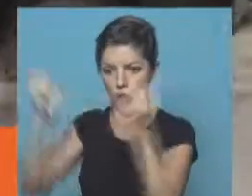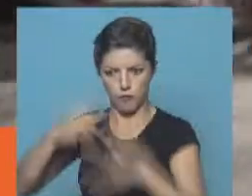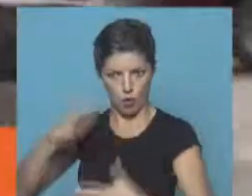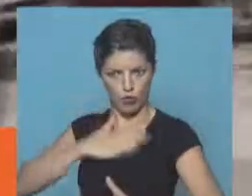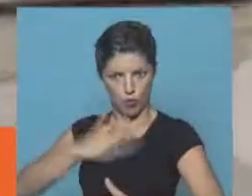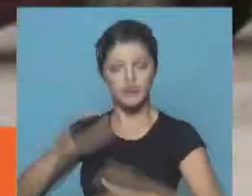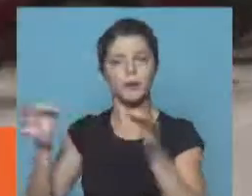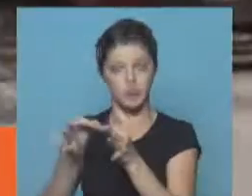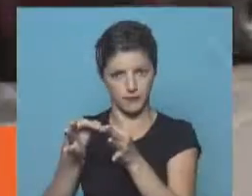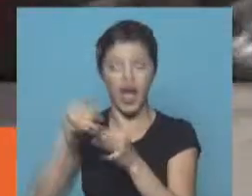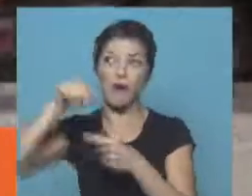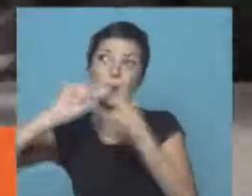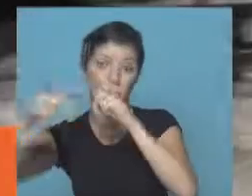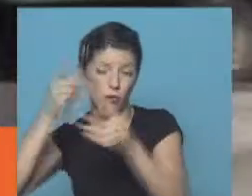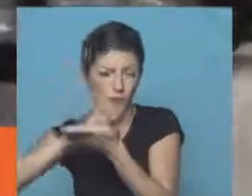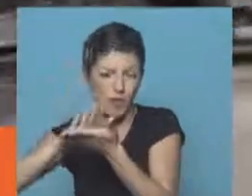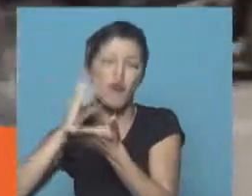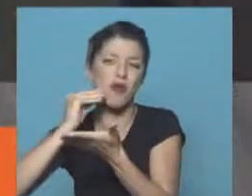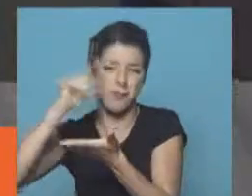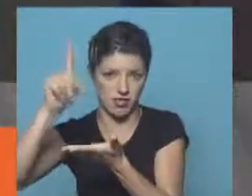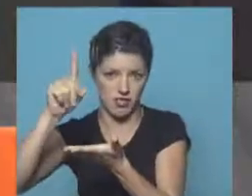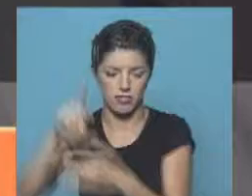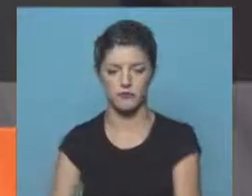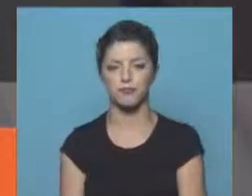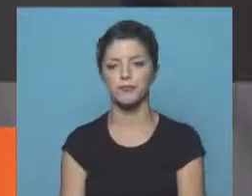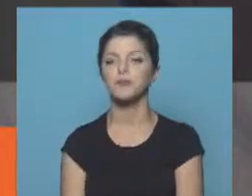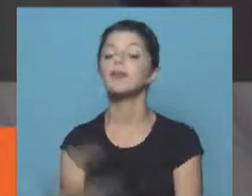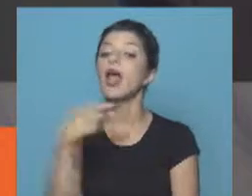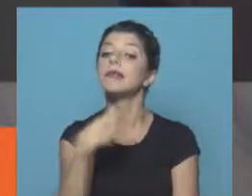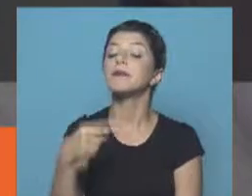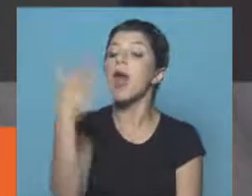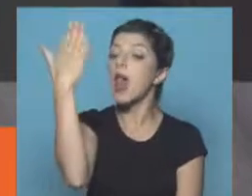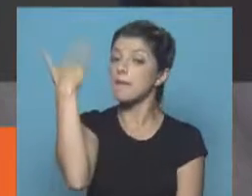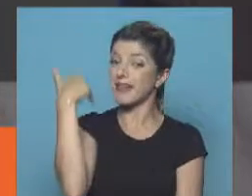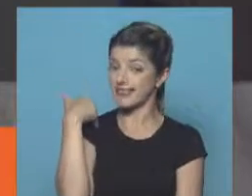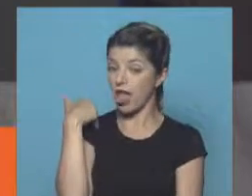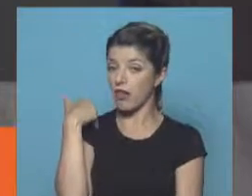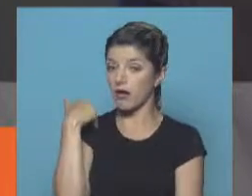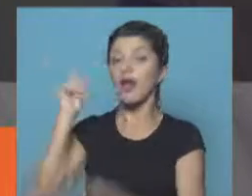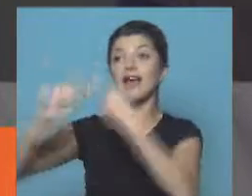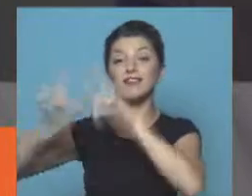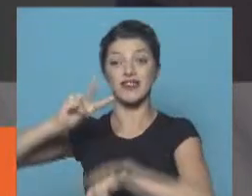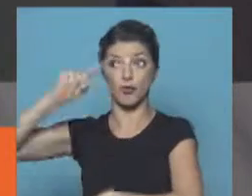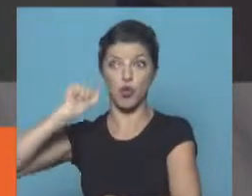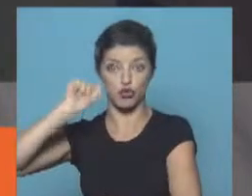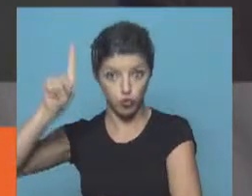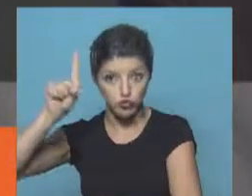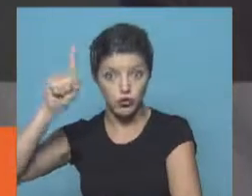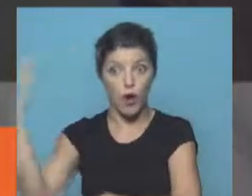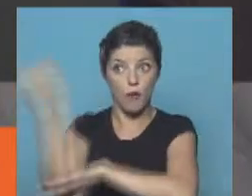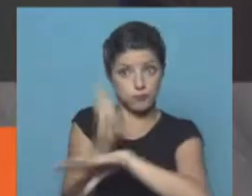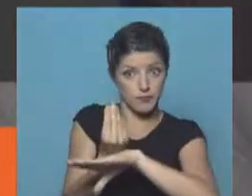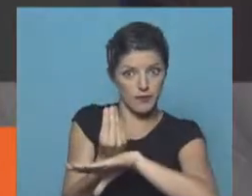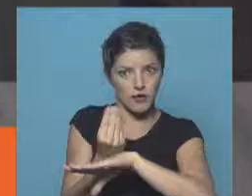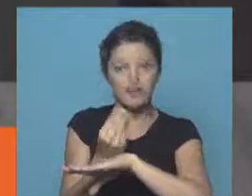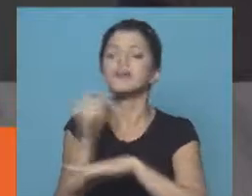relación con Gran Bretaña. Se trabajó la semana pasada en el marco de la visita del vicecanciller del Reino Unido, una declaración, no un